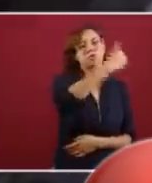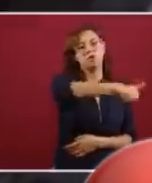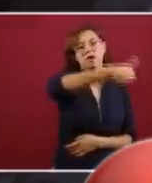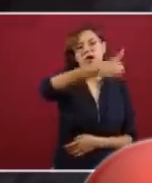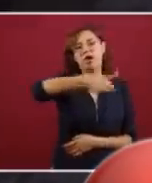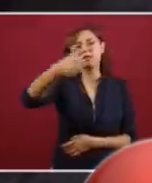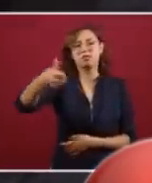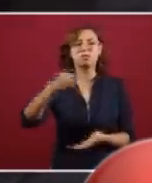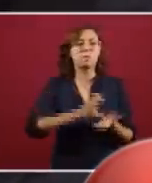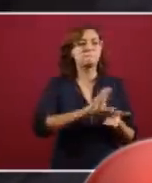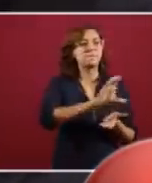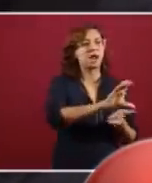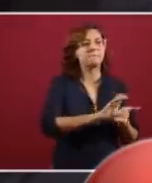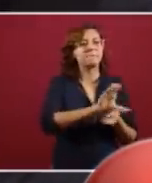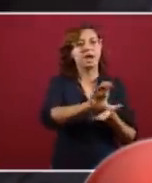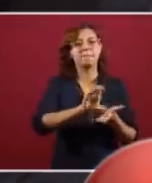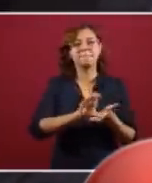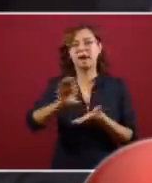diputado.